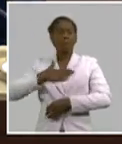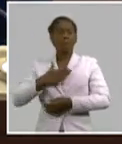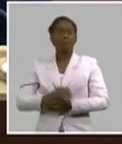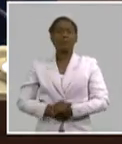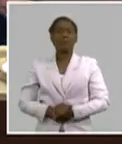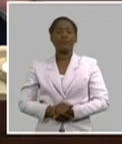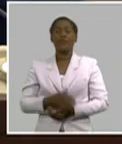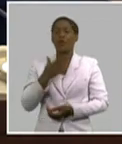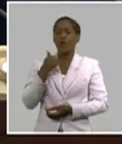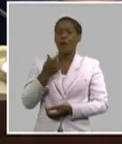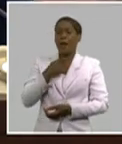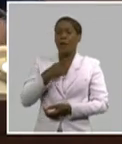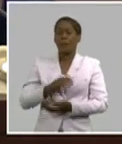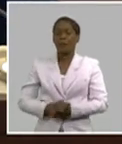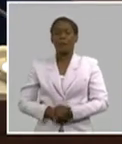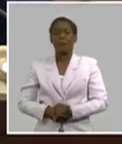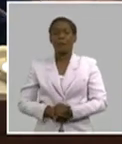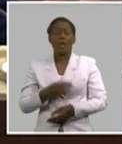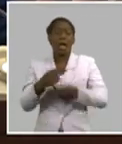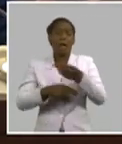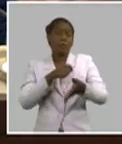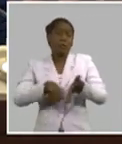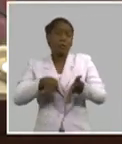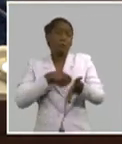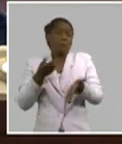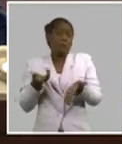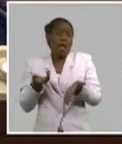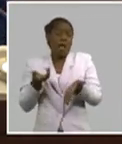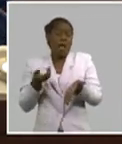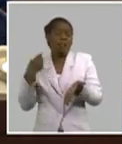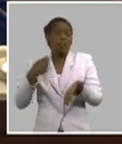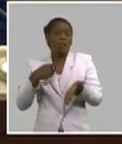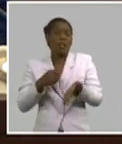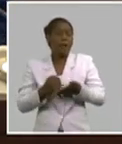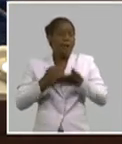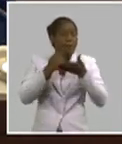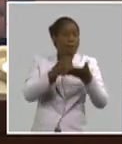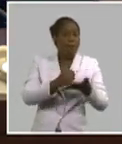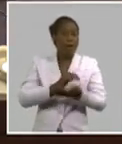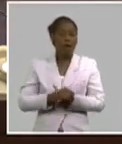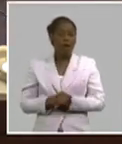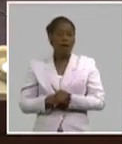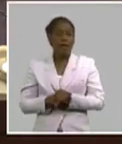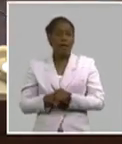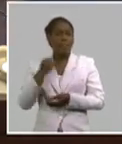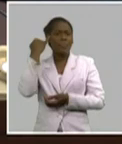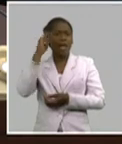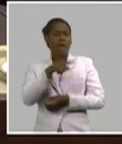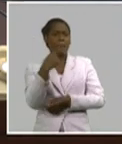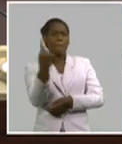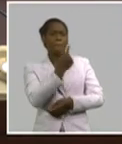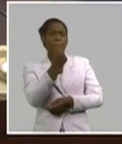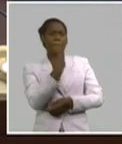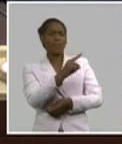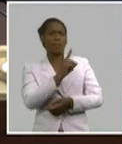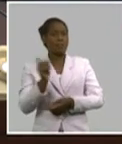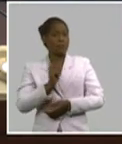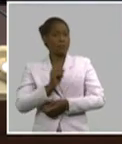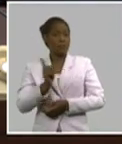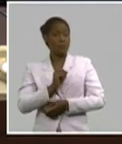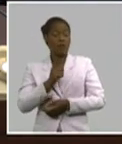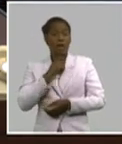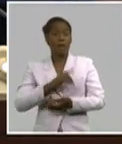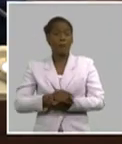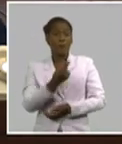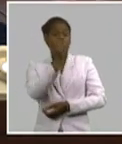Cómo uno se relaciona, habrá que hacer matrices, habrá que desarrollar todo esto. Tampoco vamos a ser idealistas, no vamos a poner a la organización de base de una VPC a hacer